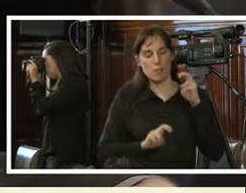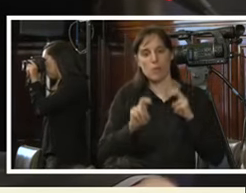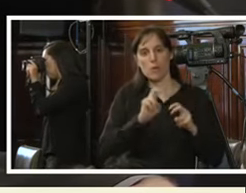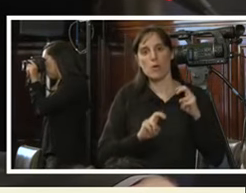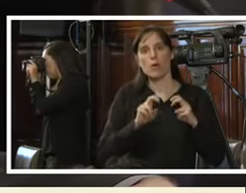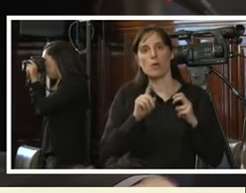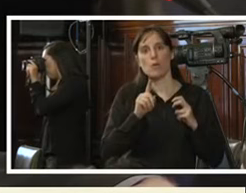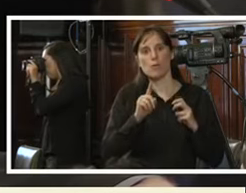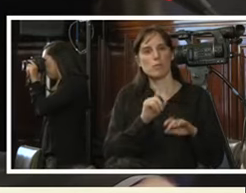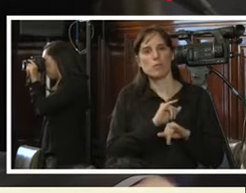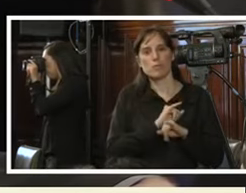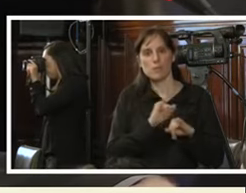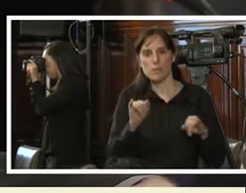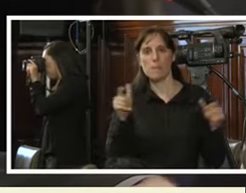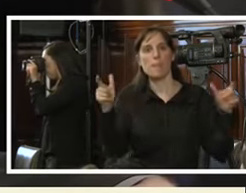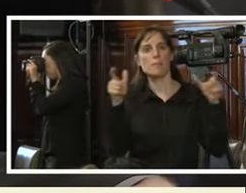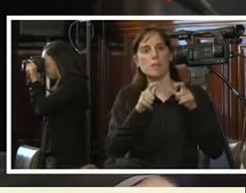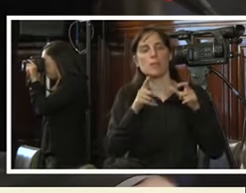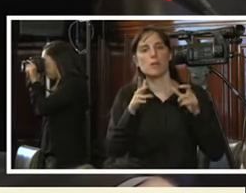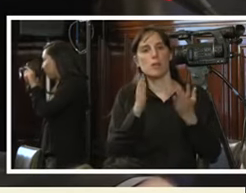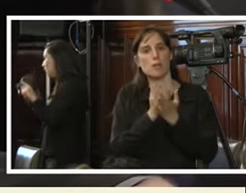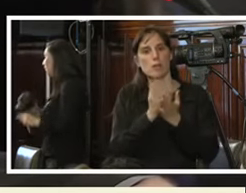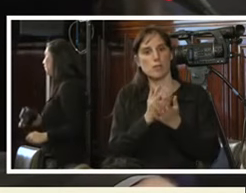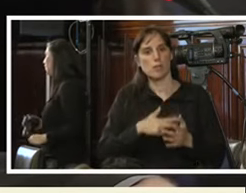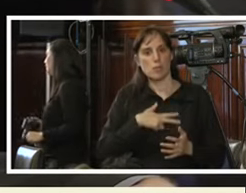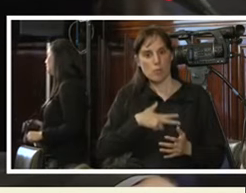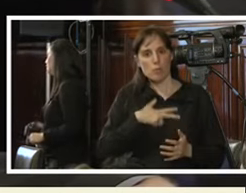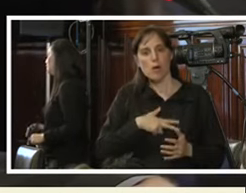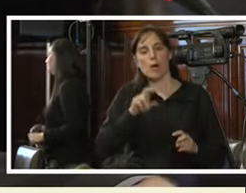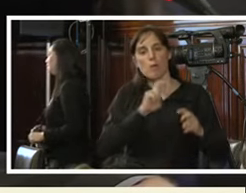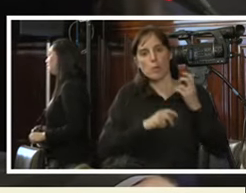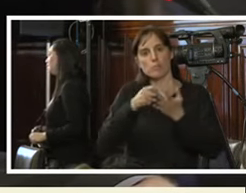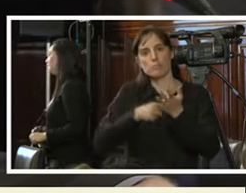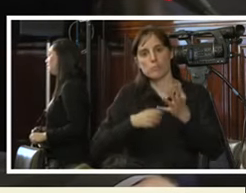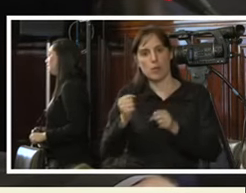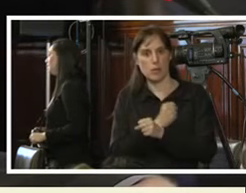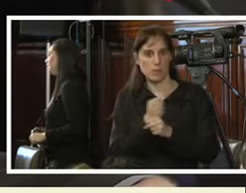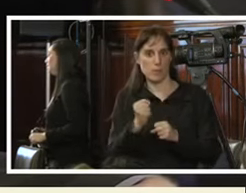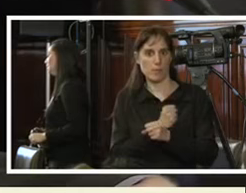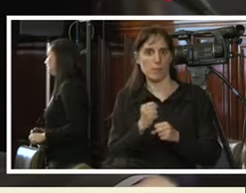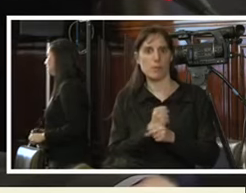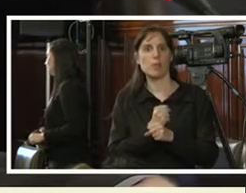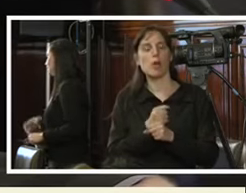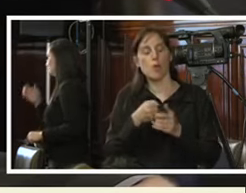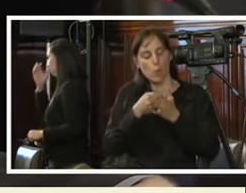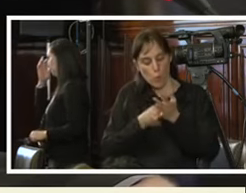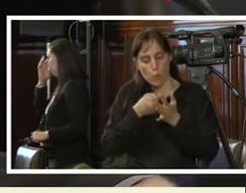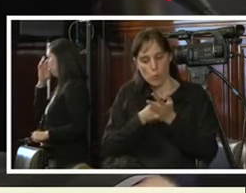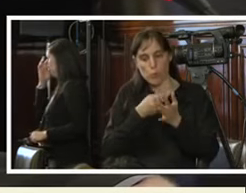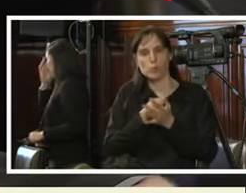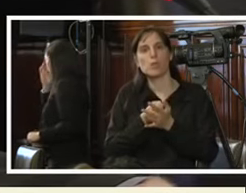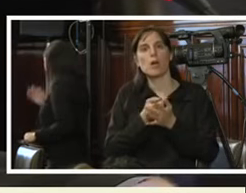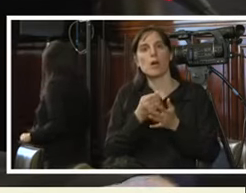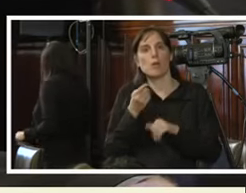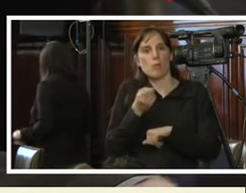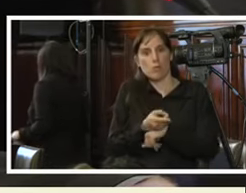de las convenciones de derechos humanos y otros instrumentos de derechos humanos en la lucha contra todas las formas